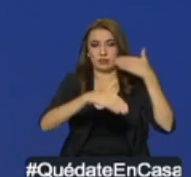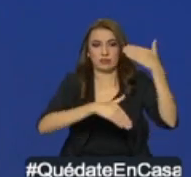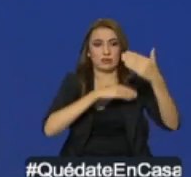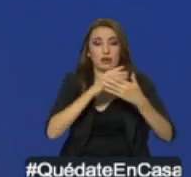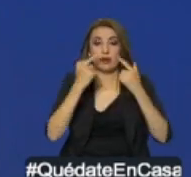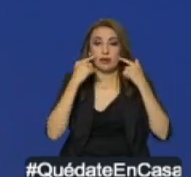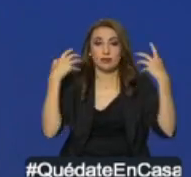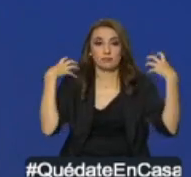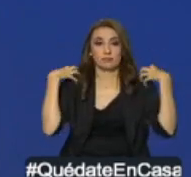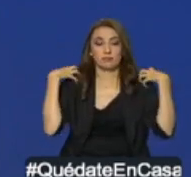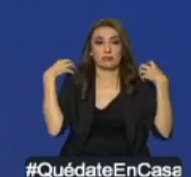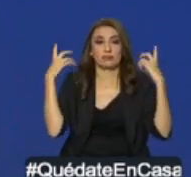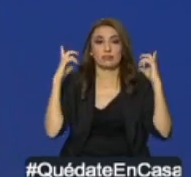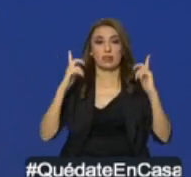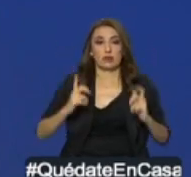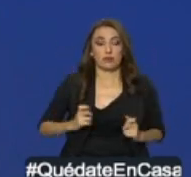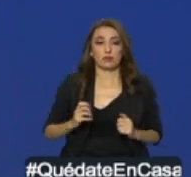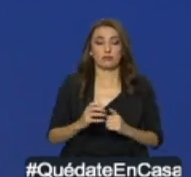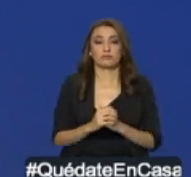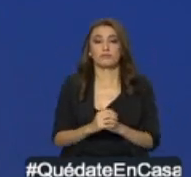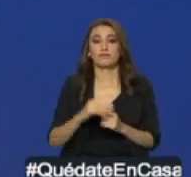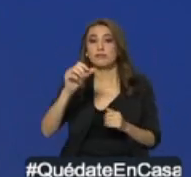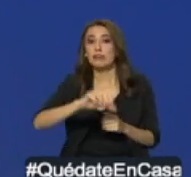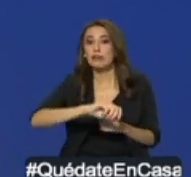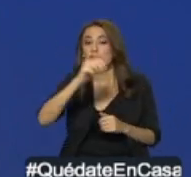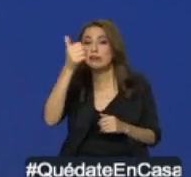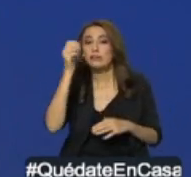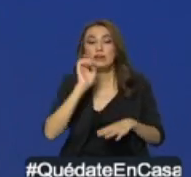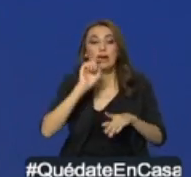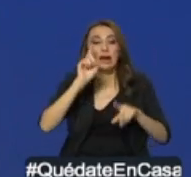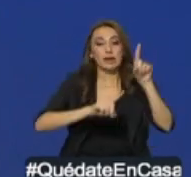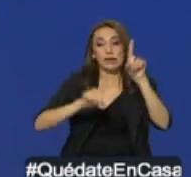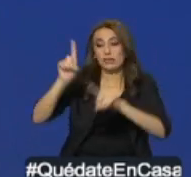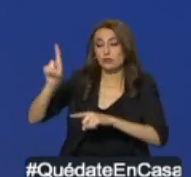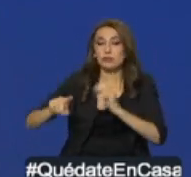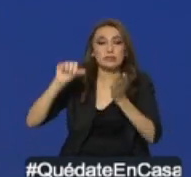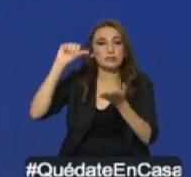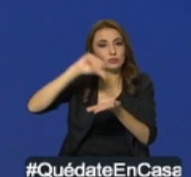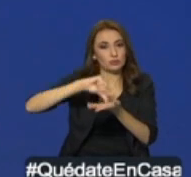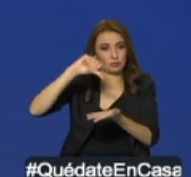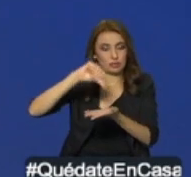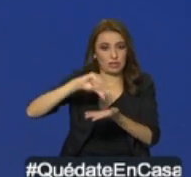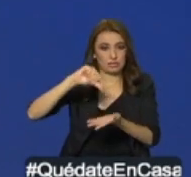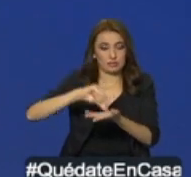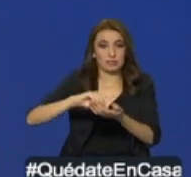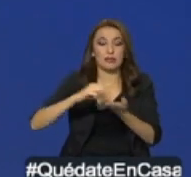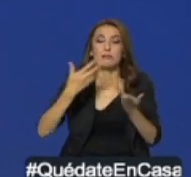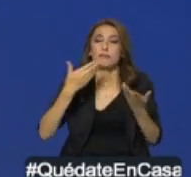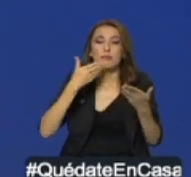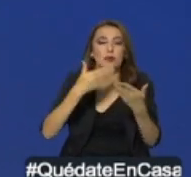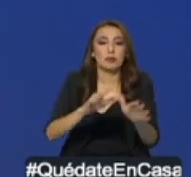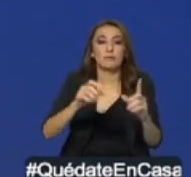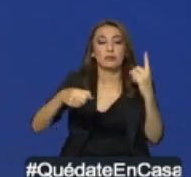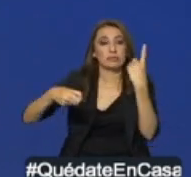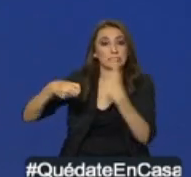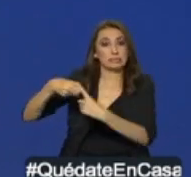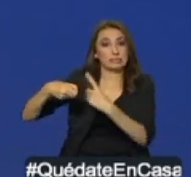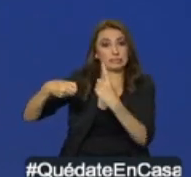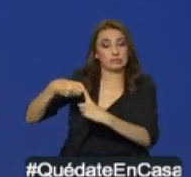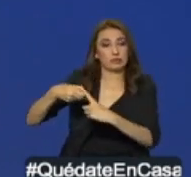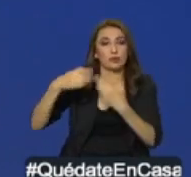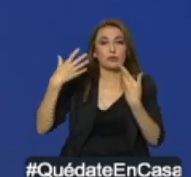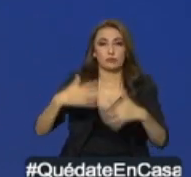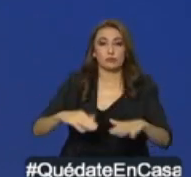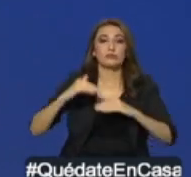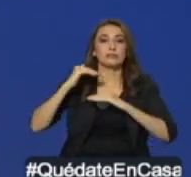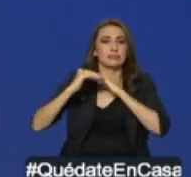sanitaria en el resto del país hay algunas ciudades particularmente kito en la que el número de casos